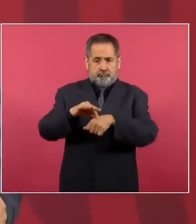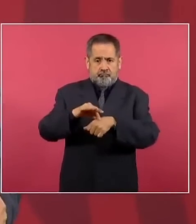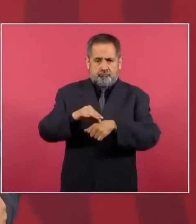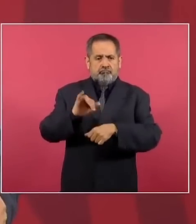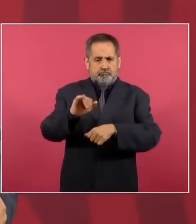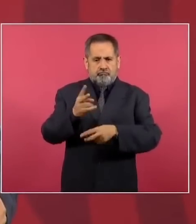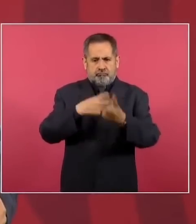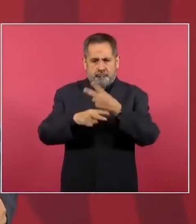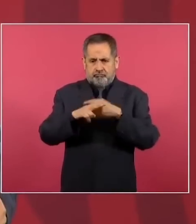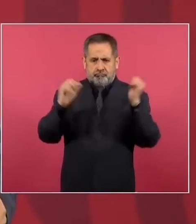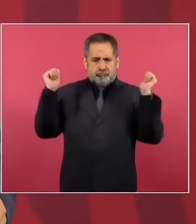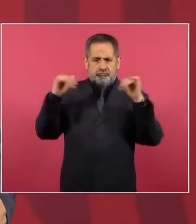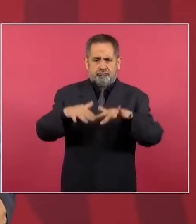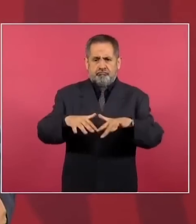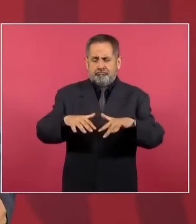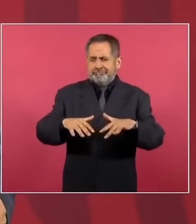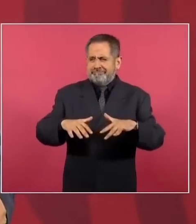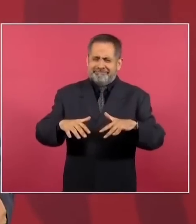va a llegar